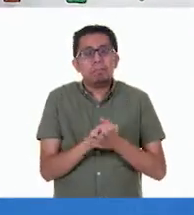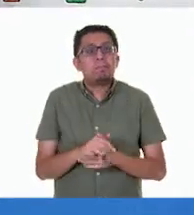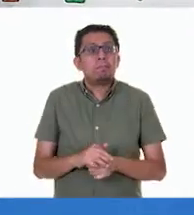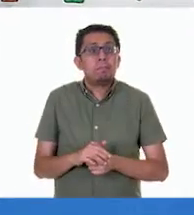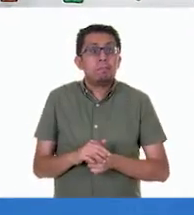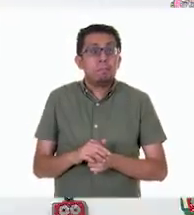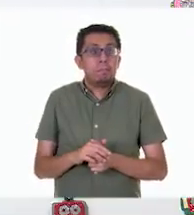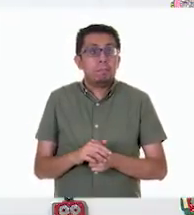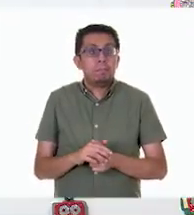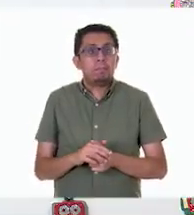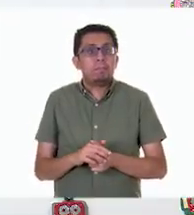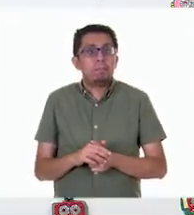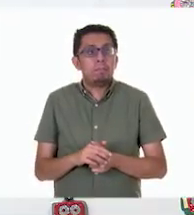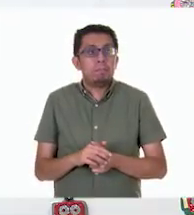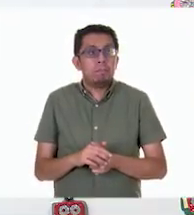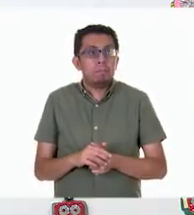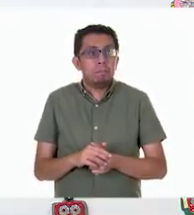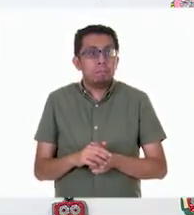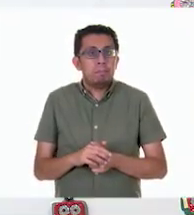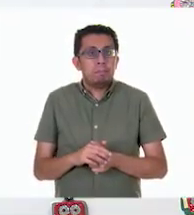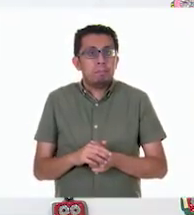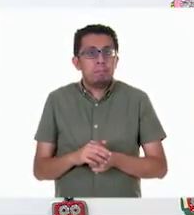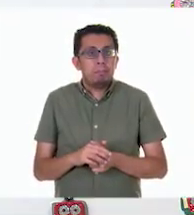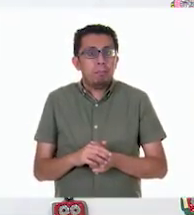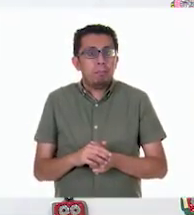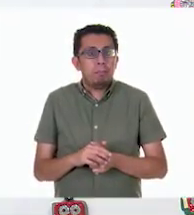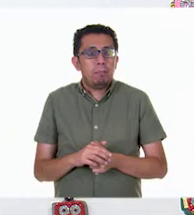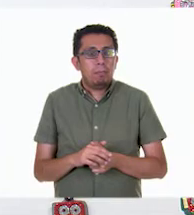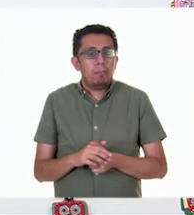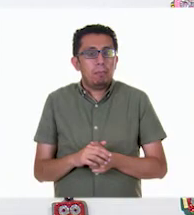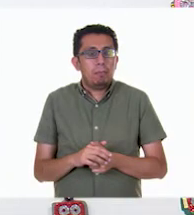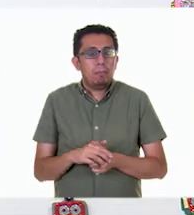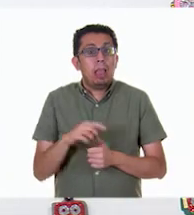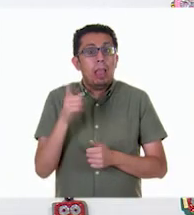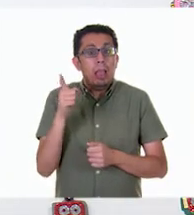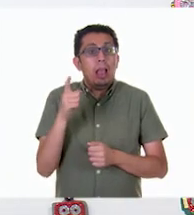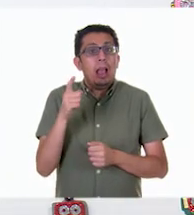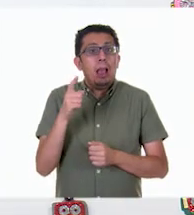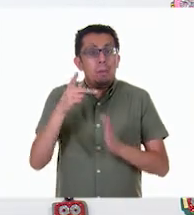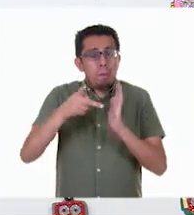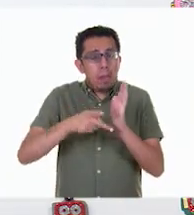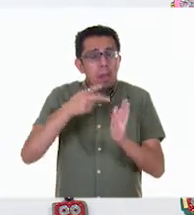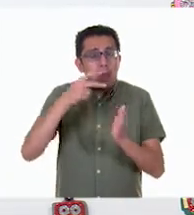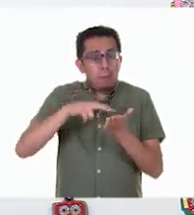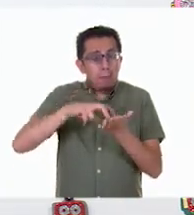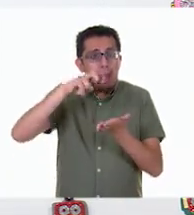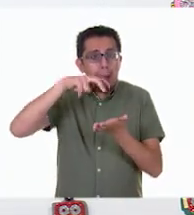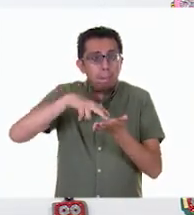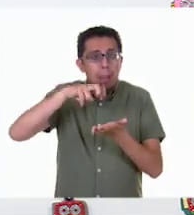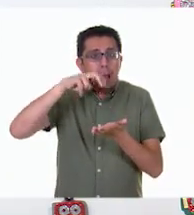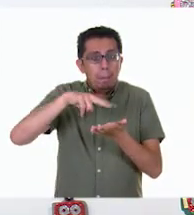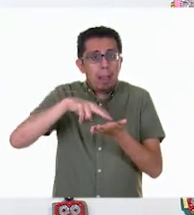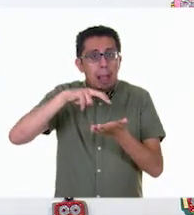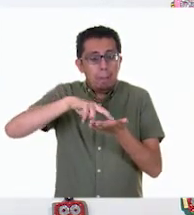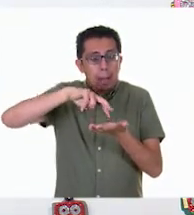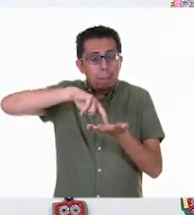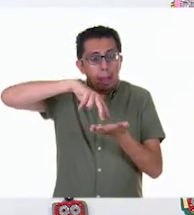ajá, que hizo y saltó 8 veces, ¿verdad? 8. Correcto. 8, ok.